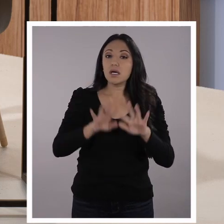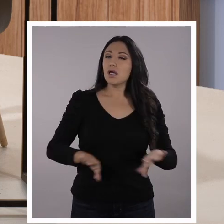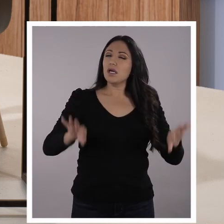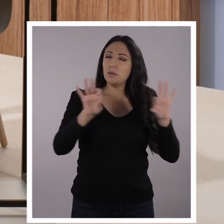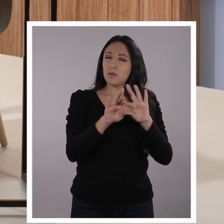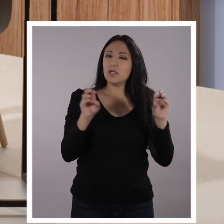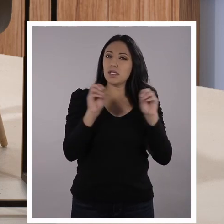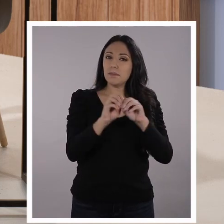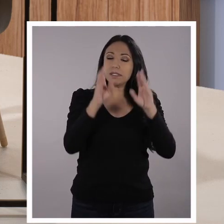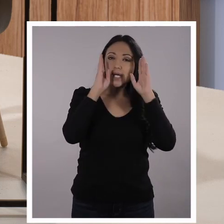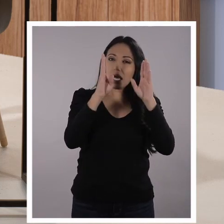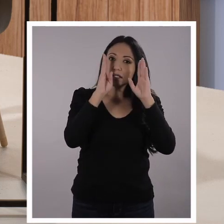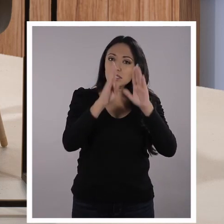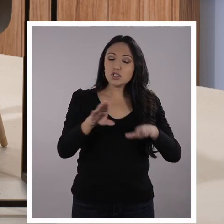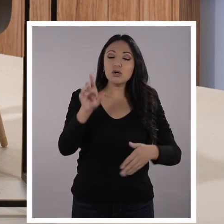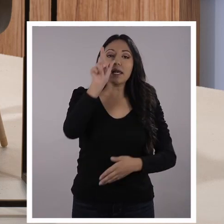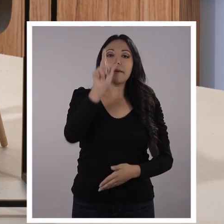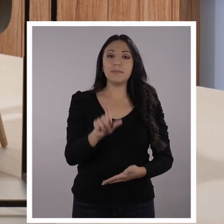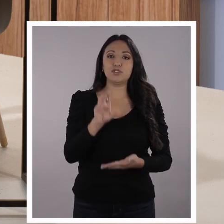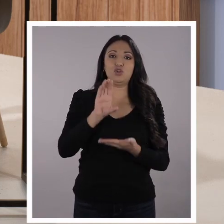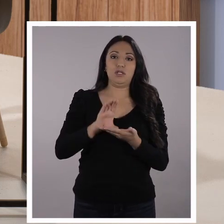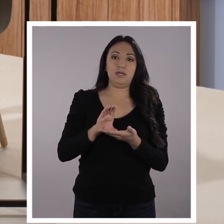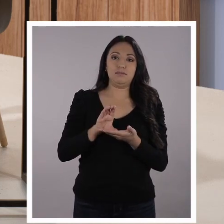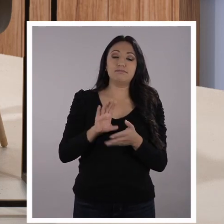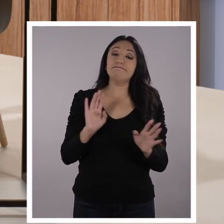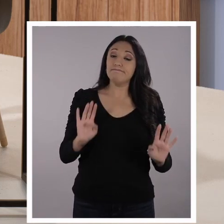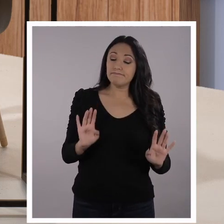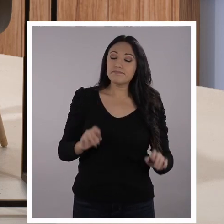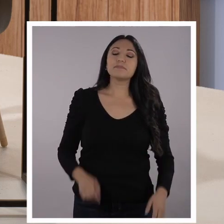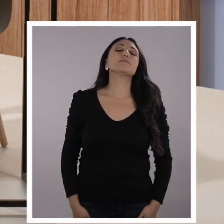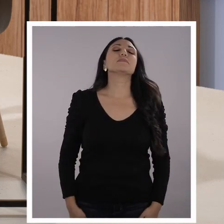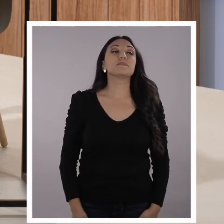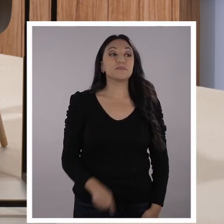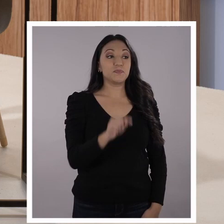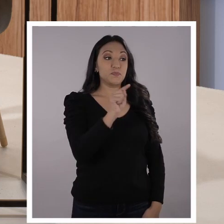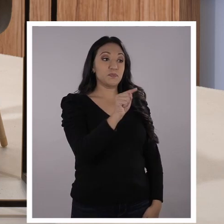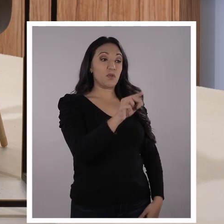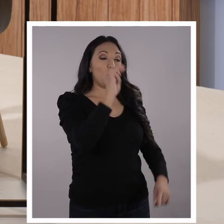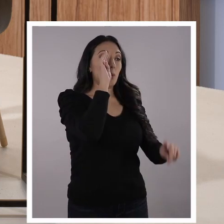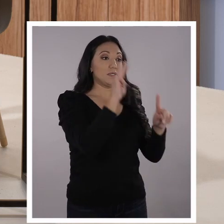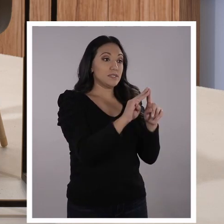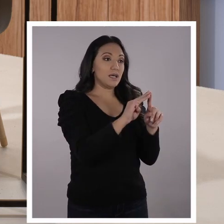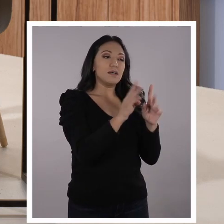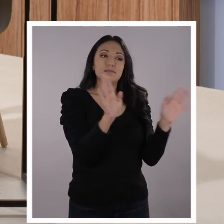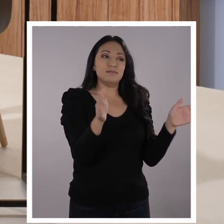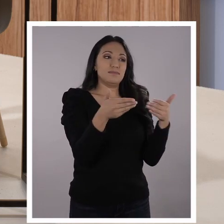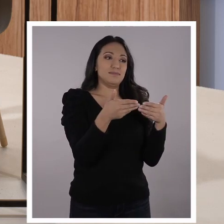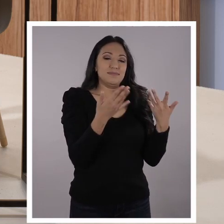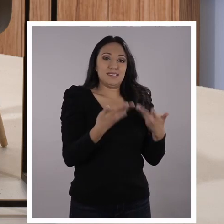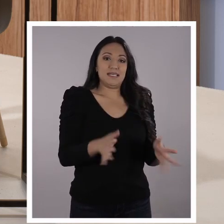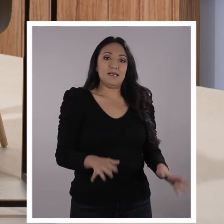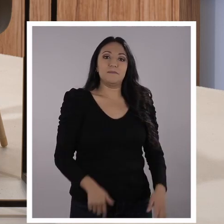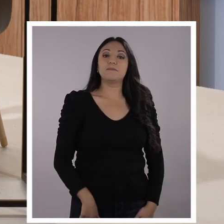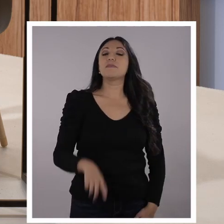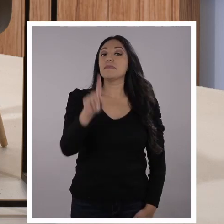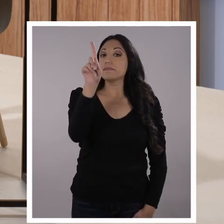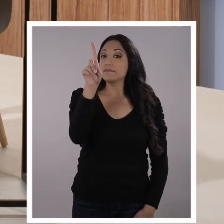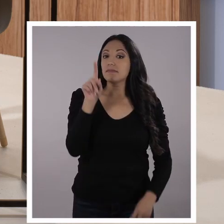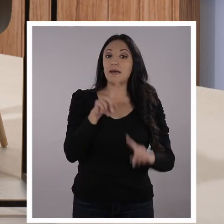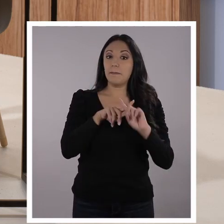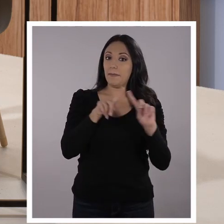siempre sea el centro de todo lo que vivimos. Y con ese mensaje que la profe nos acaba de dar, quiero cerrar el programa del día de hoy.